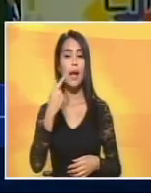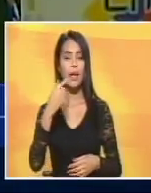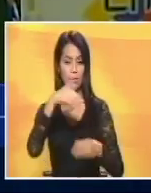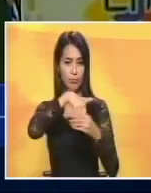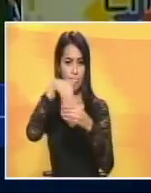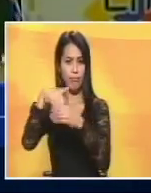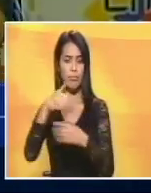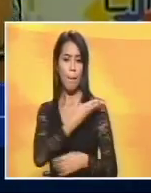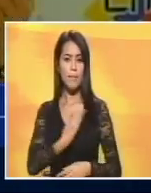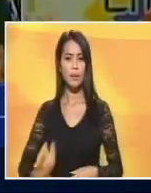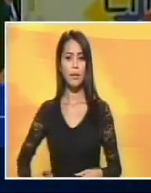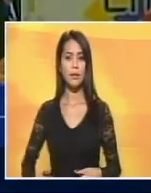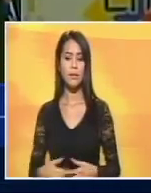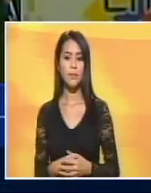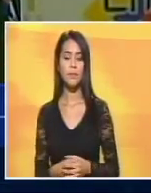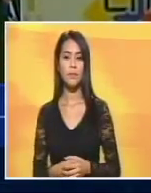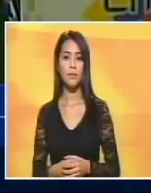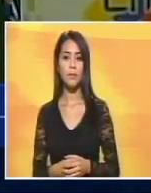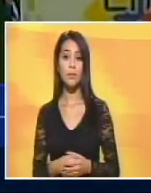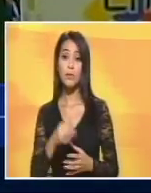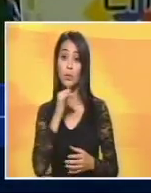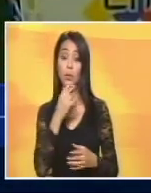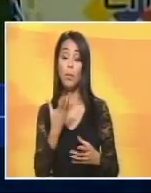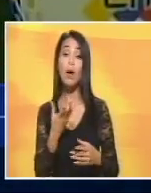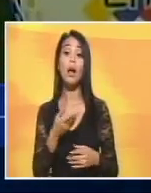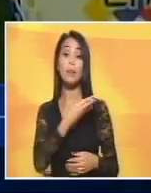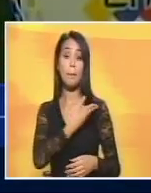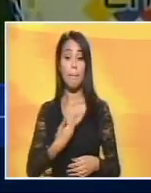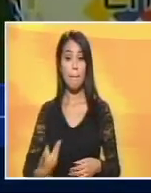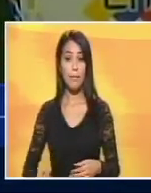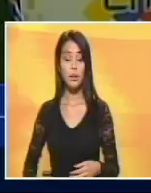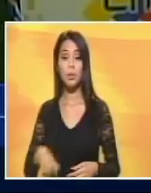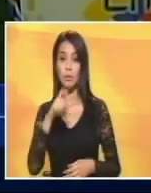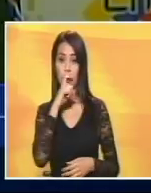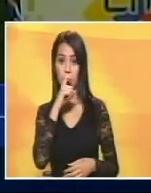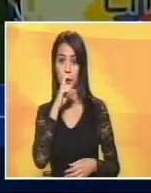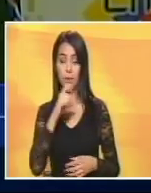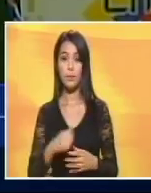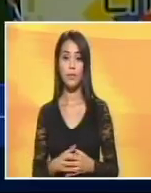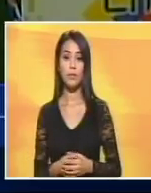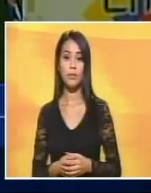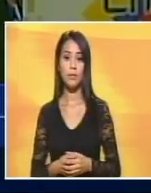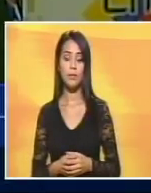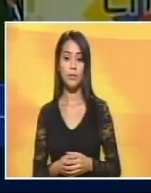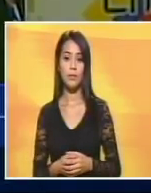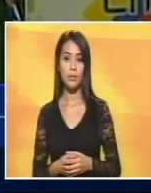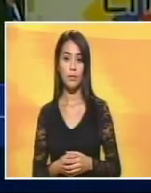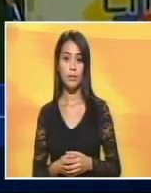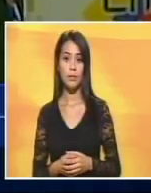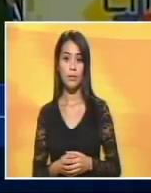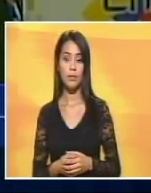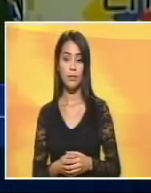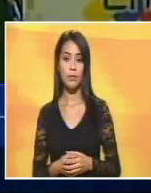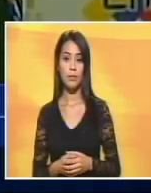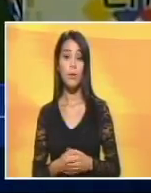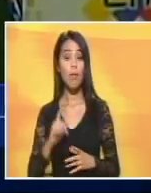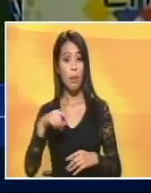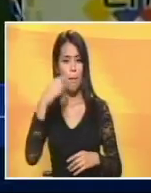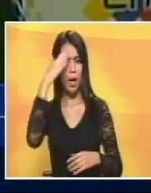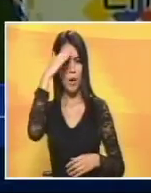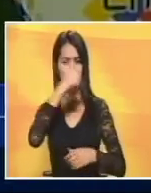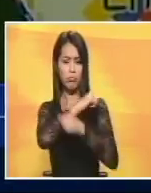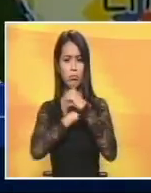Lucena, oficiara al presidente Nicolás Maduro Moro, comandante en jefe de la Fuerza Armada Nacional